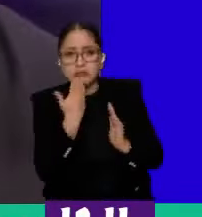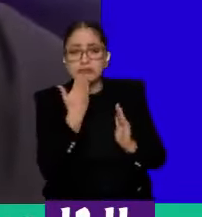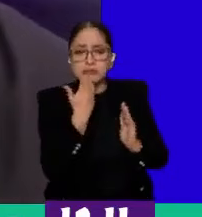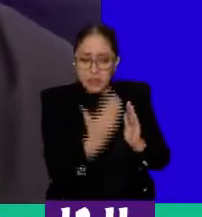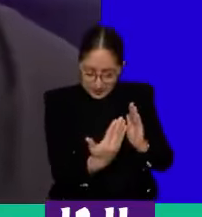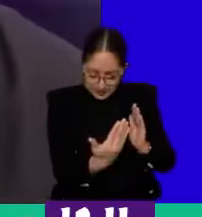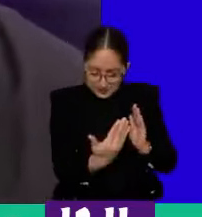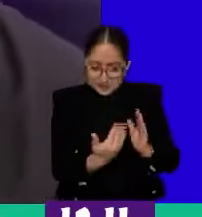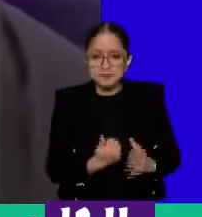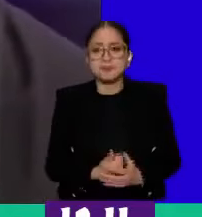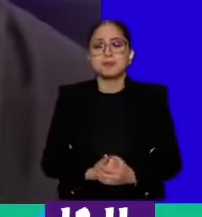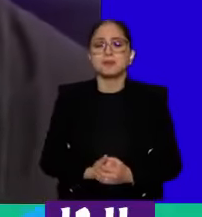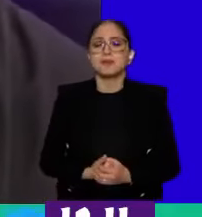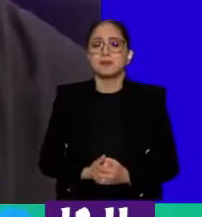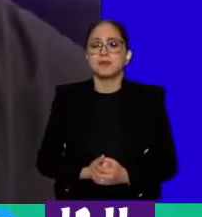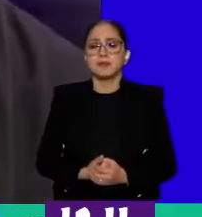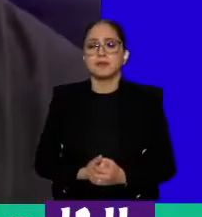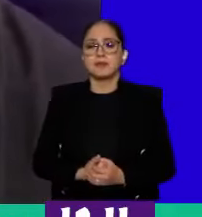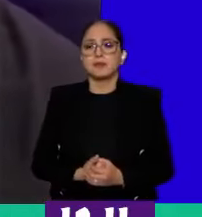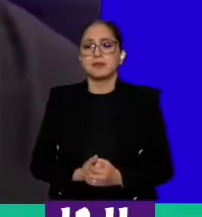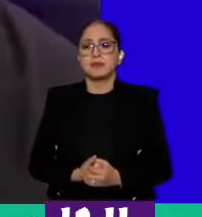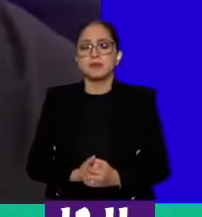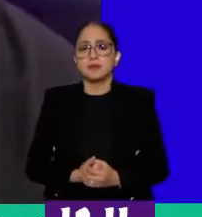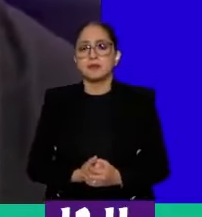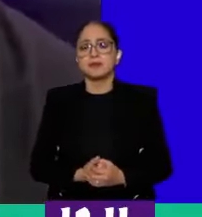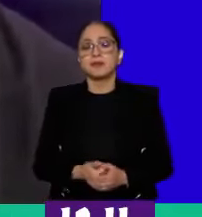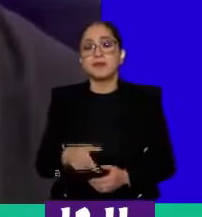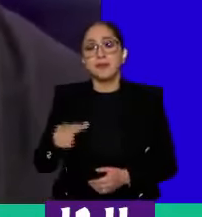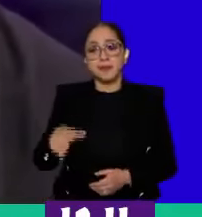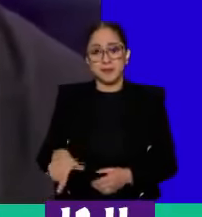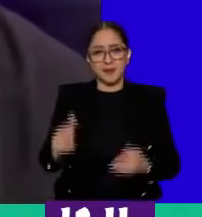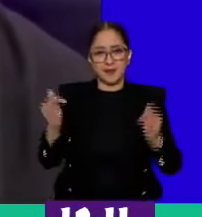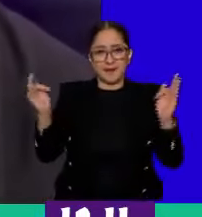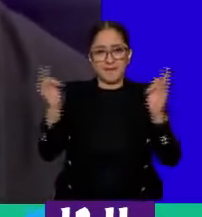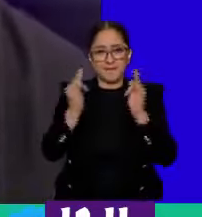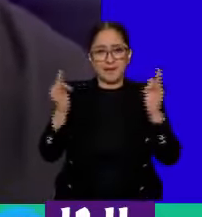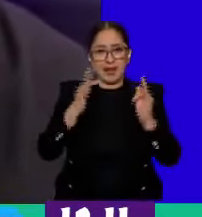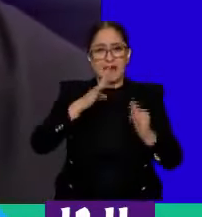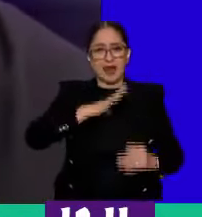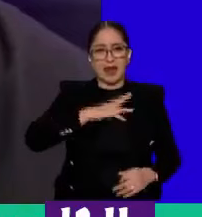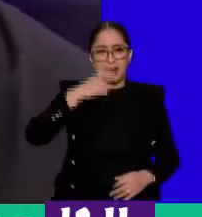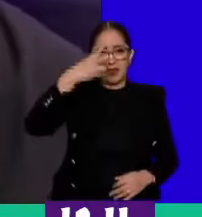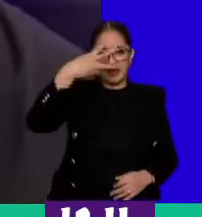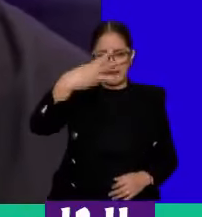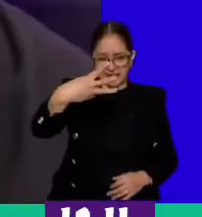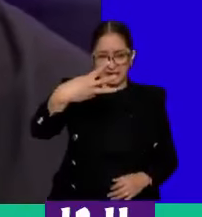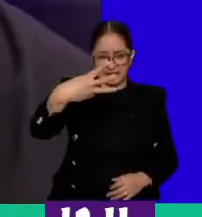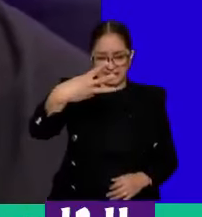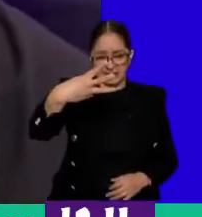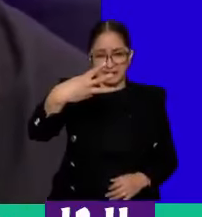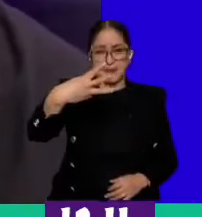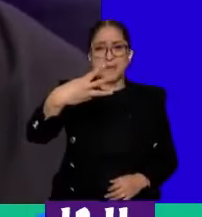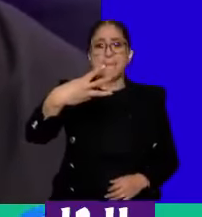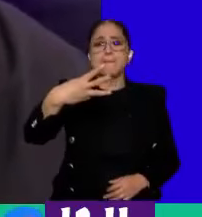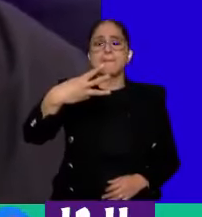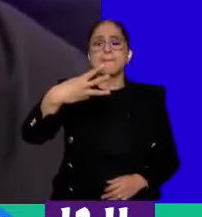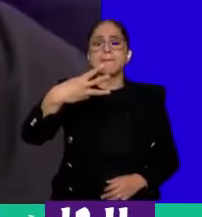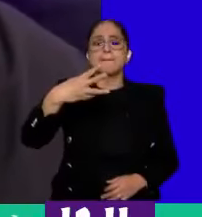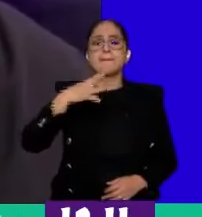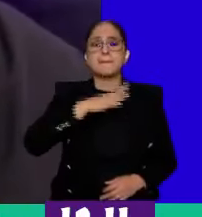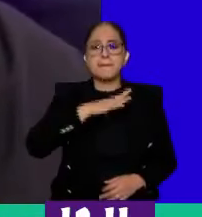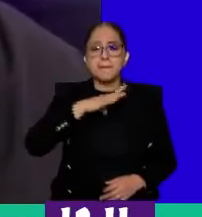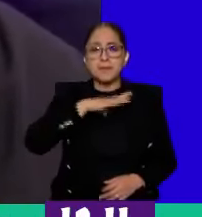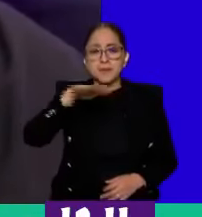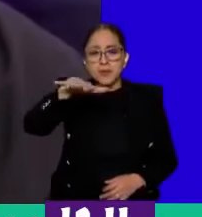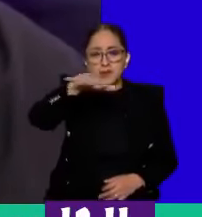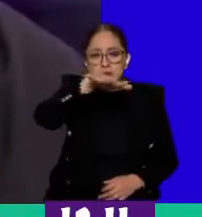tema, hay que... El refrigerador se distribuye como en tres zonas, ¿sí? En la parte... Hay que buscar cuál es la zona más